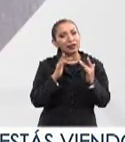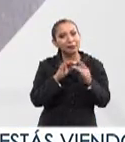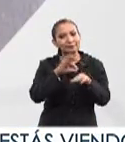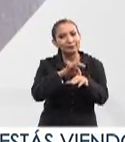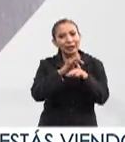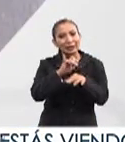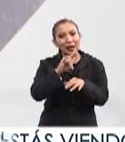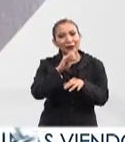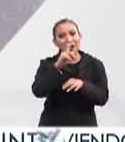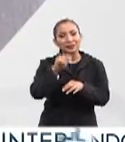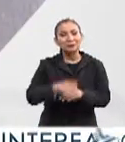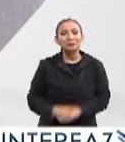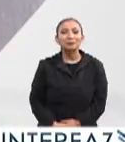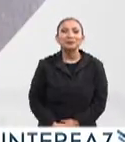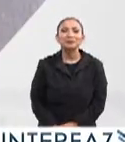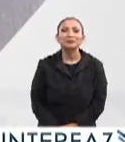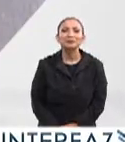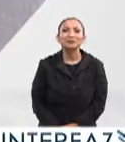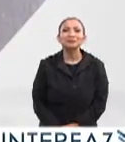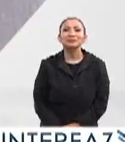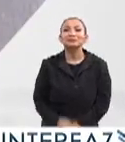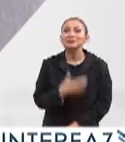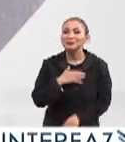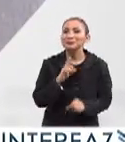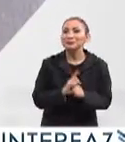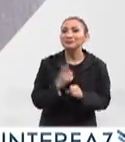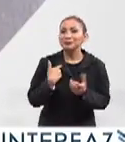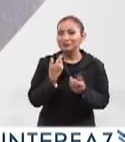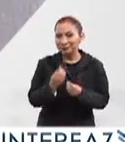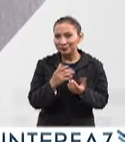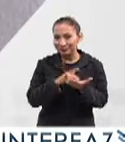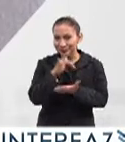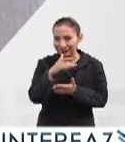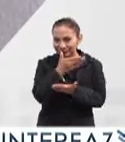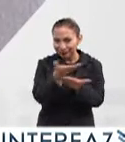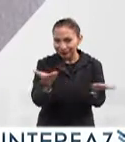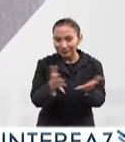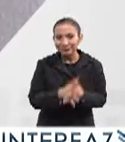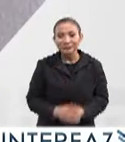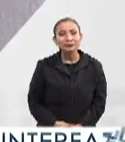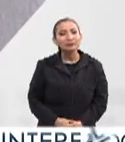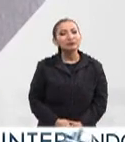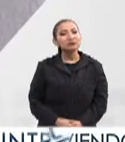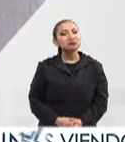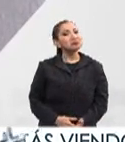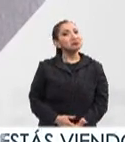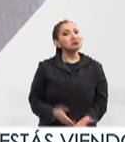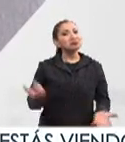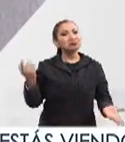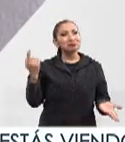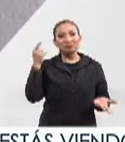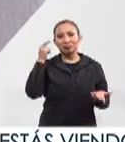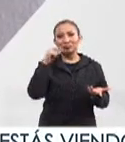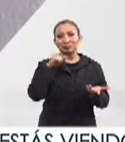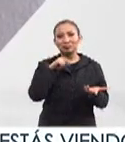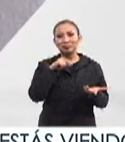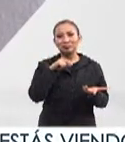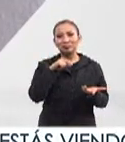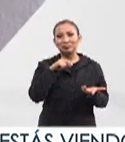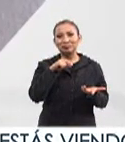completamente en vivo en Interfaz. Muy buenos días, muchísimas gracias a vosotros. Pues supongo que